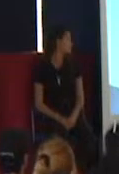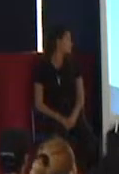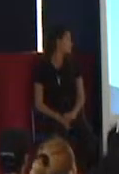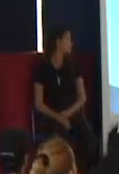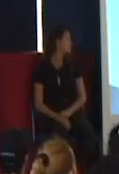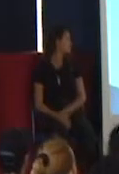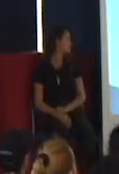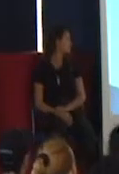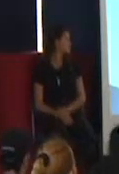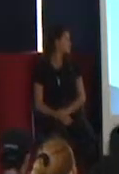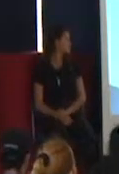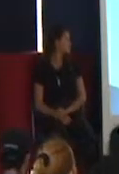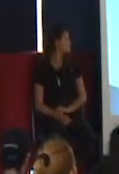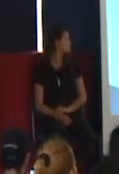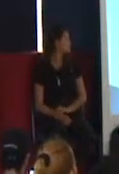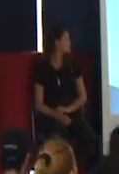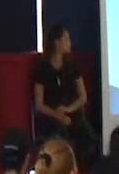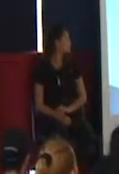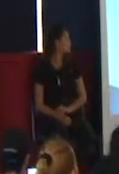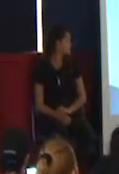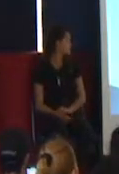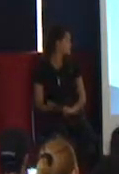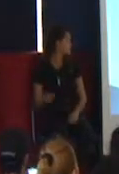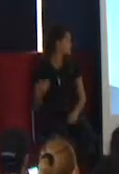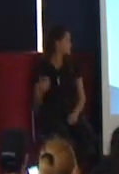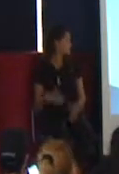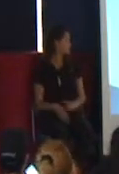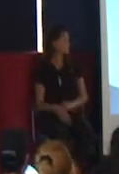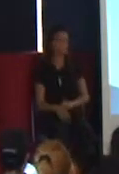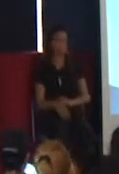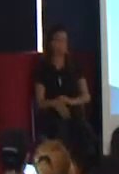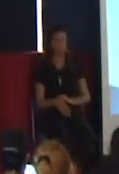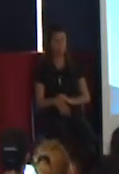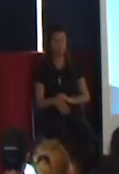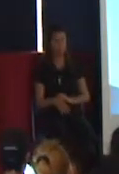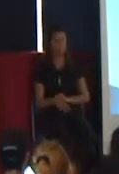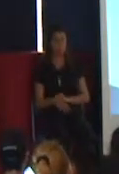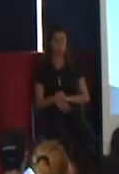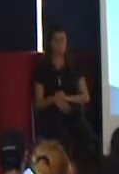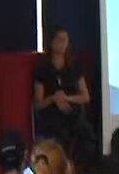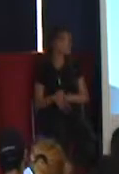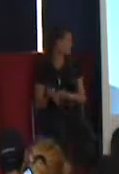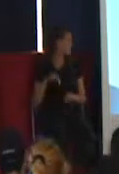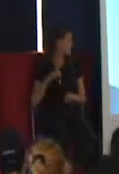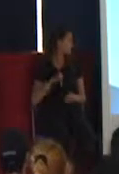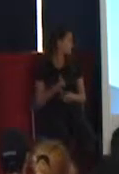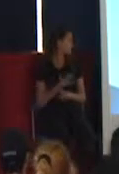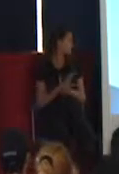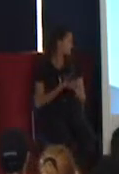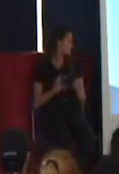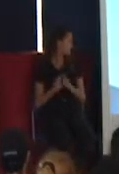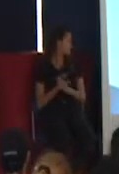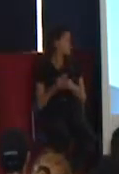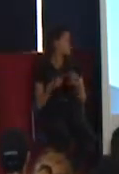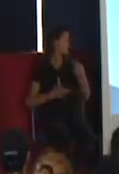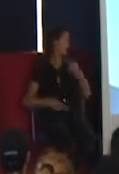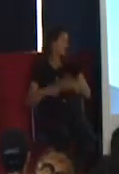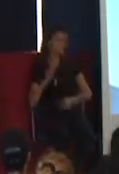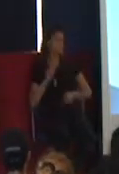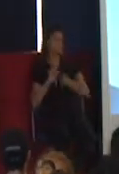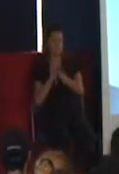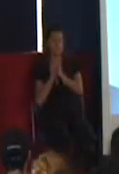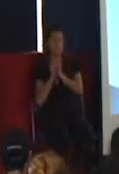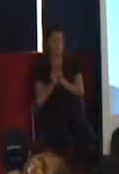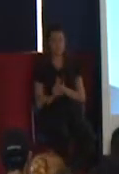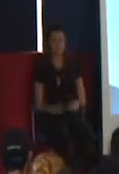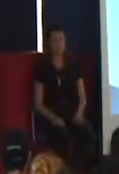Bueno, miramos la anterior cita, por favor. Tenemos el derecho a la cultura, recreación y deporte,